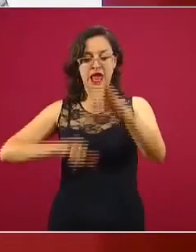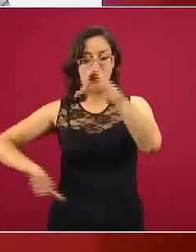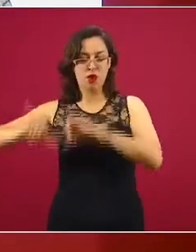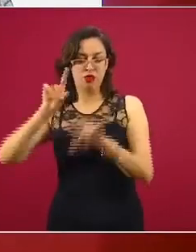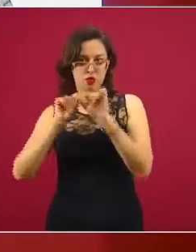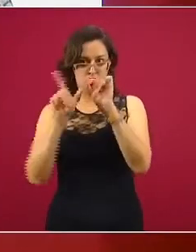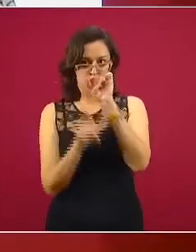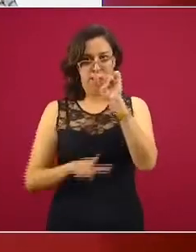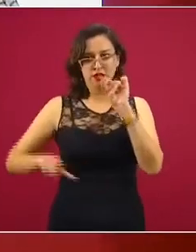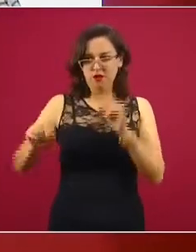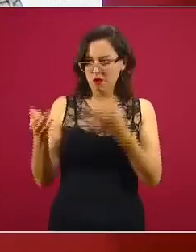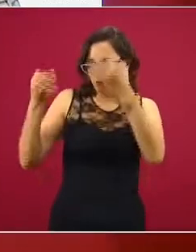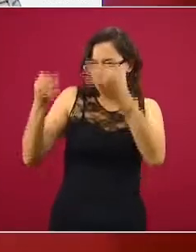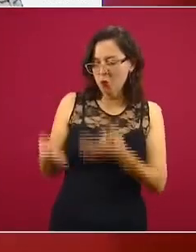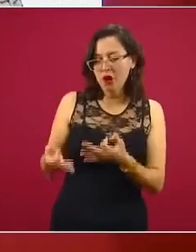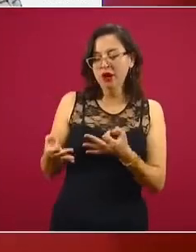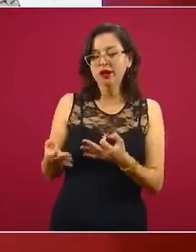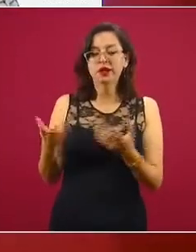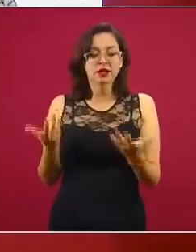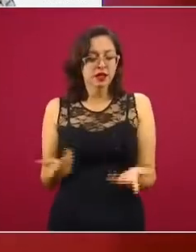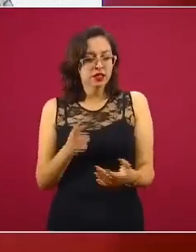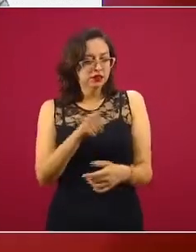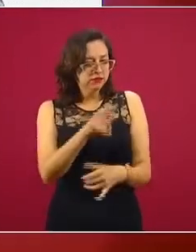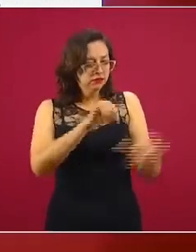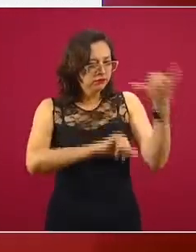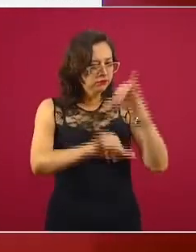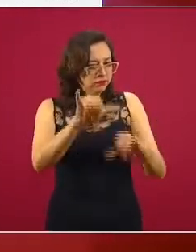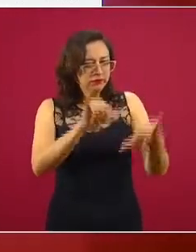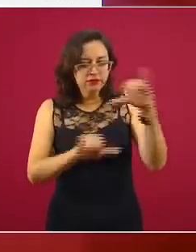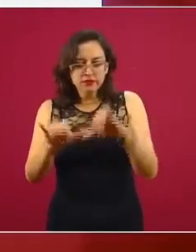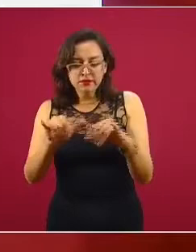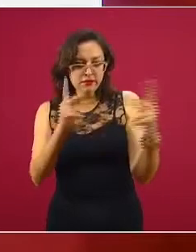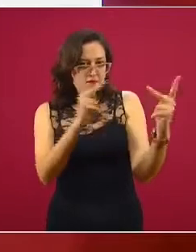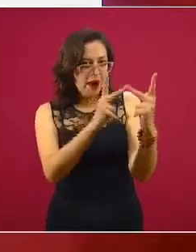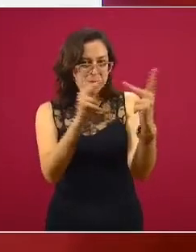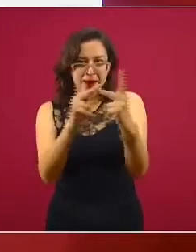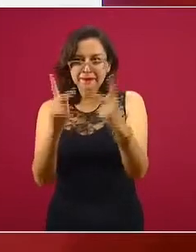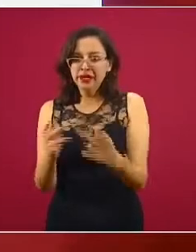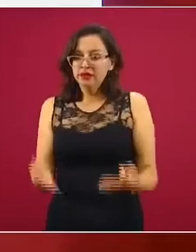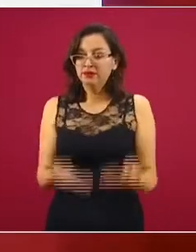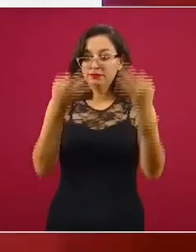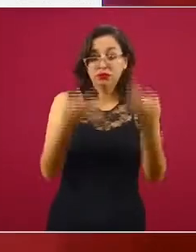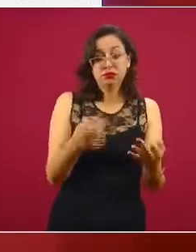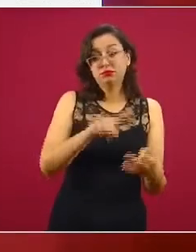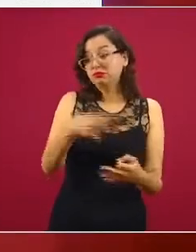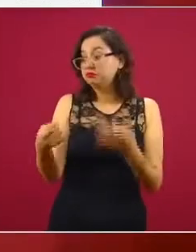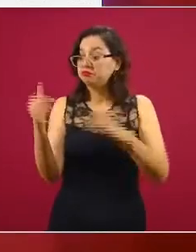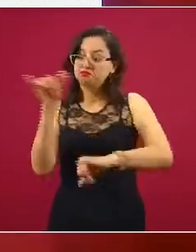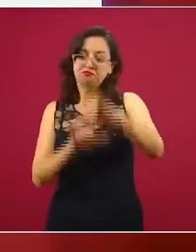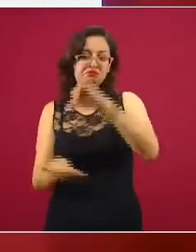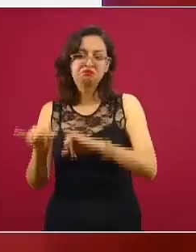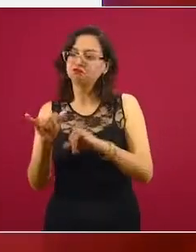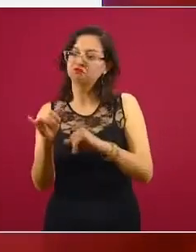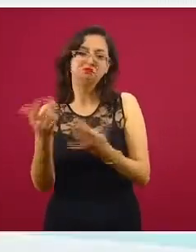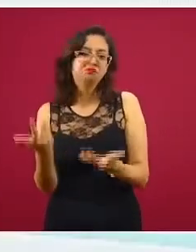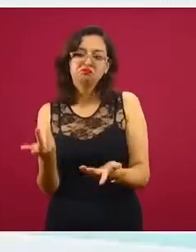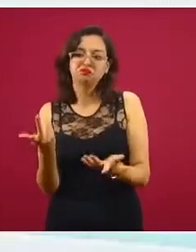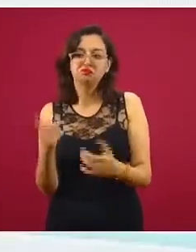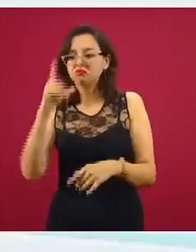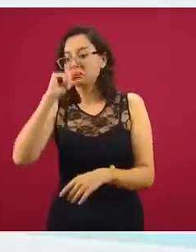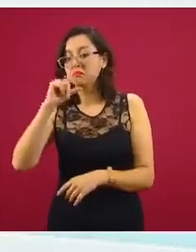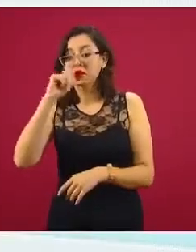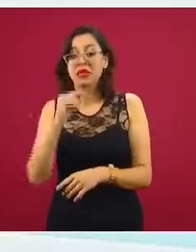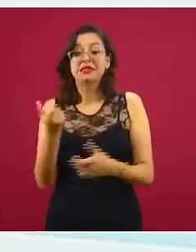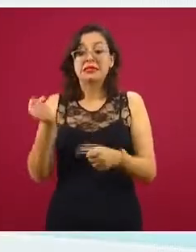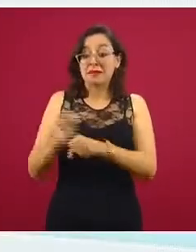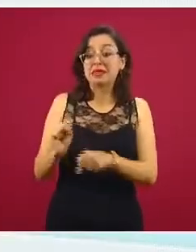Referencia, para que supiéramos quién tenía estándares de alta calidad y quién no los tenía. Y durante varias semanas había muchísimos